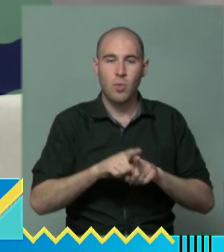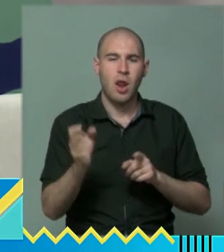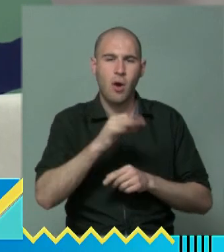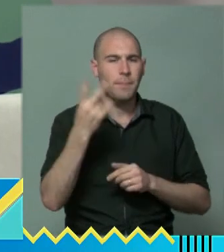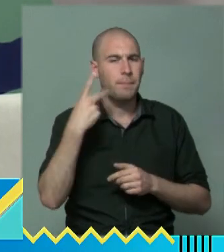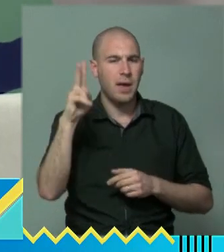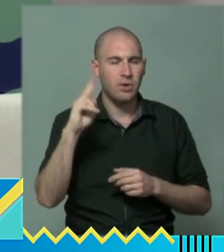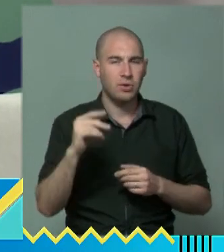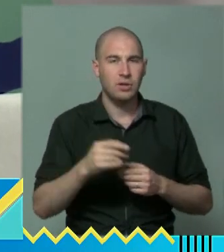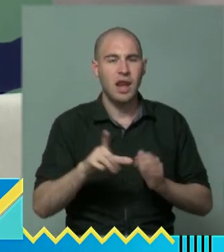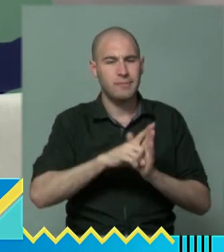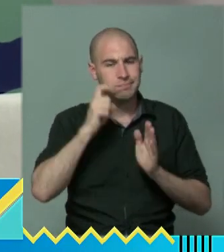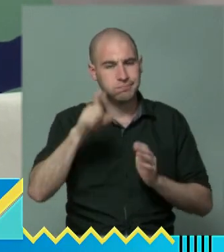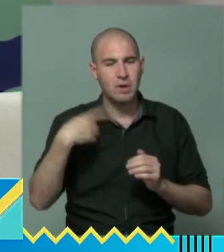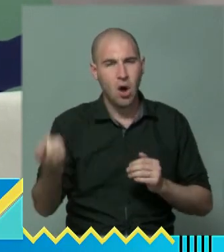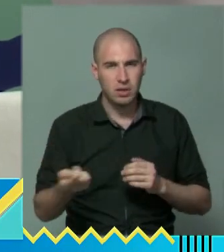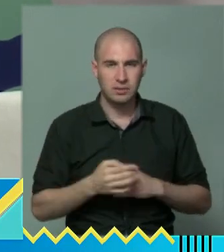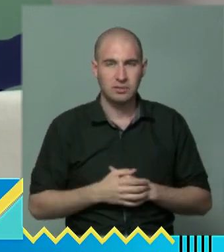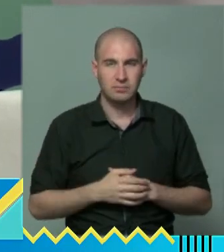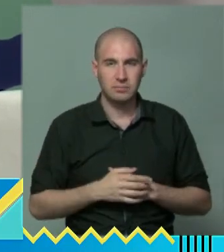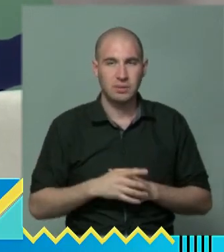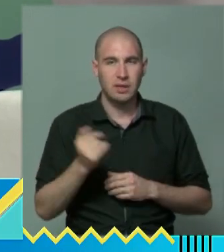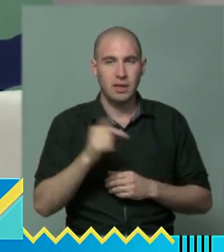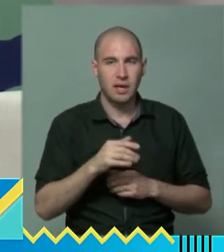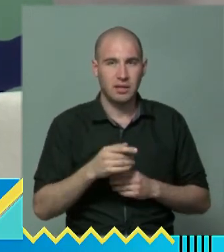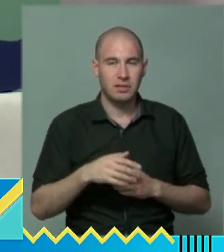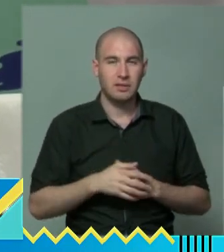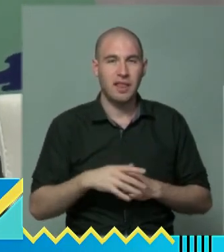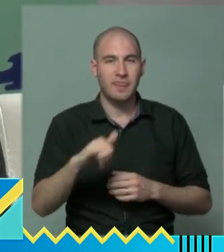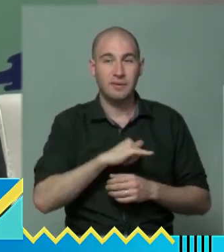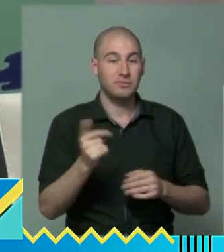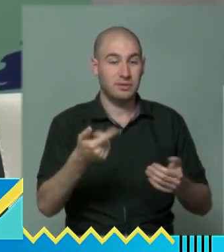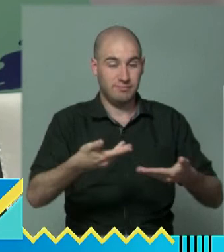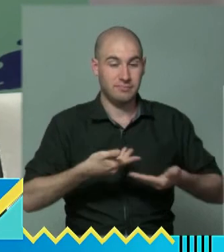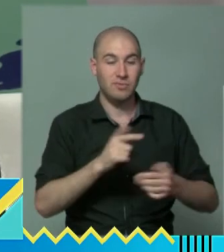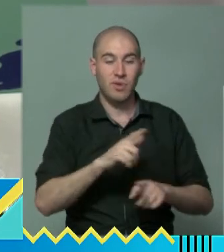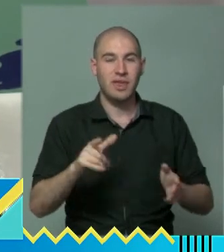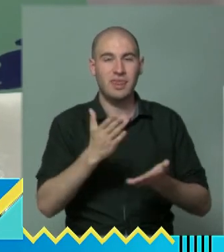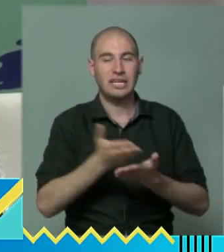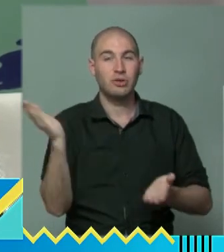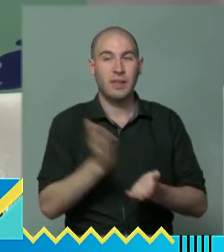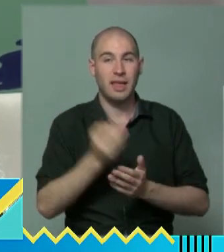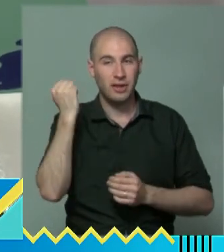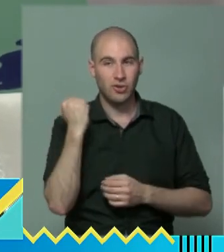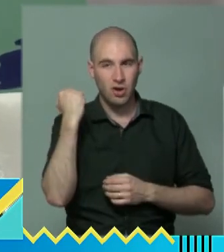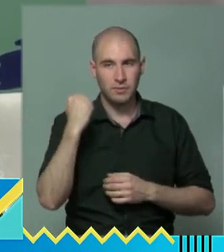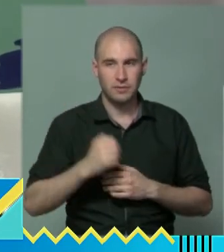grave como los otros delitos por los cuales no nos recibían las denuncias de derecho penal